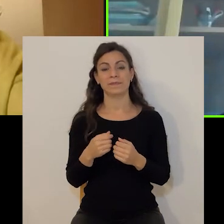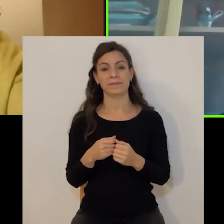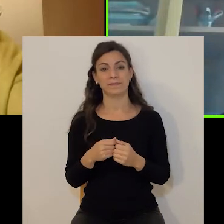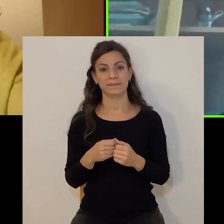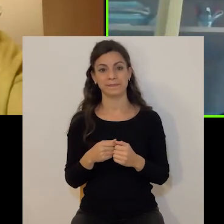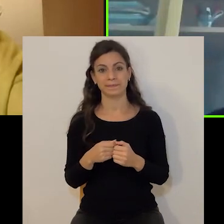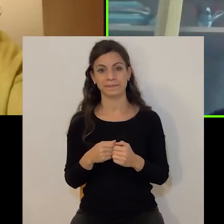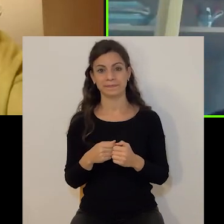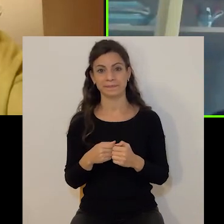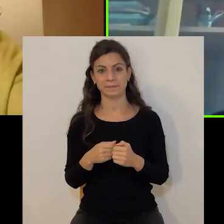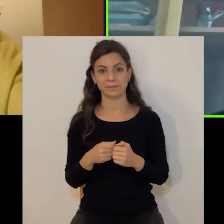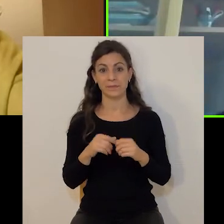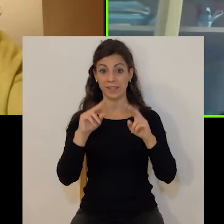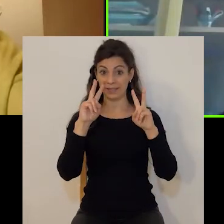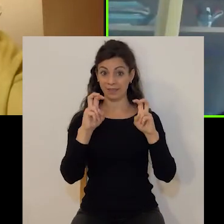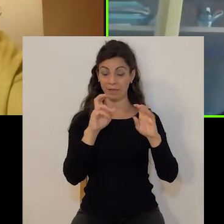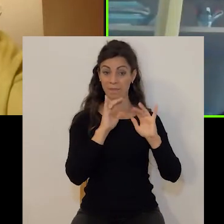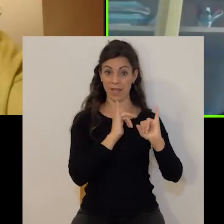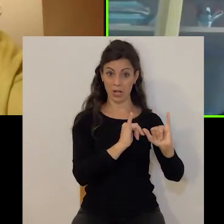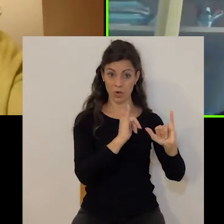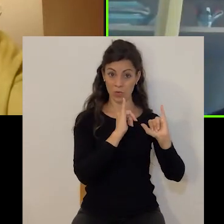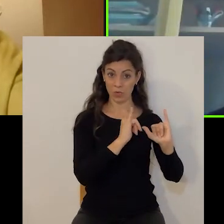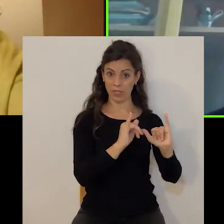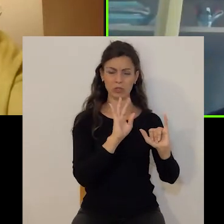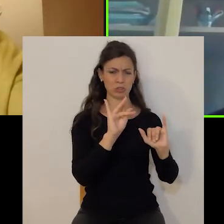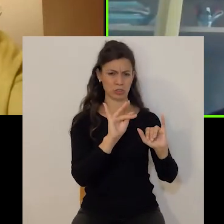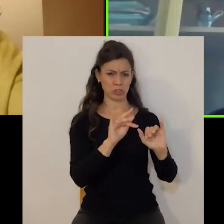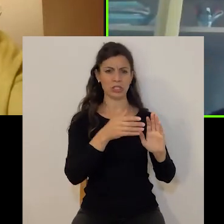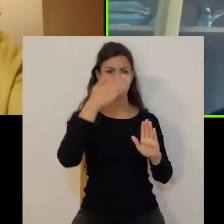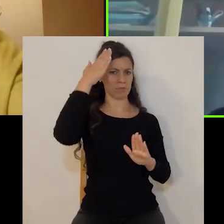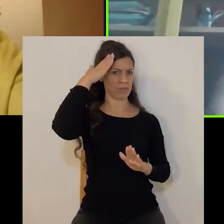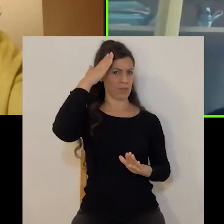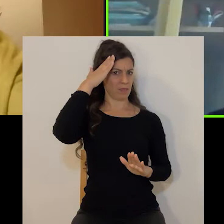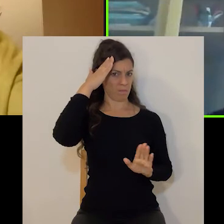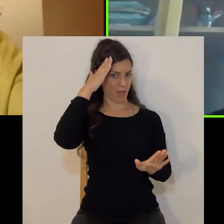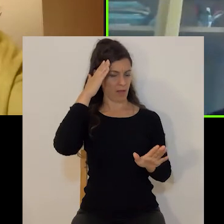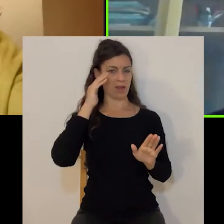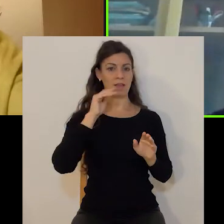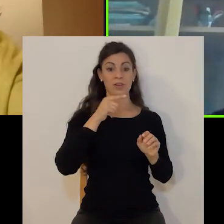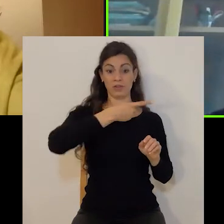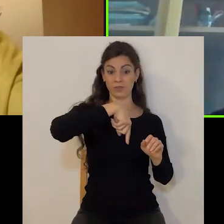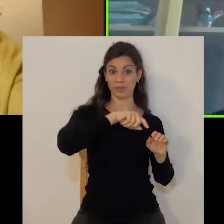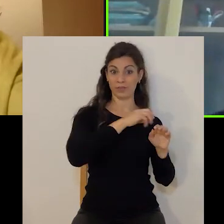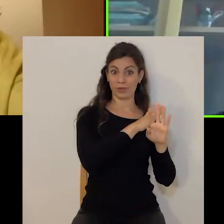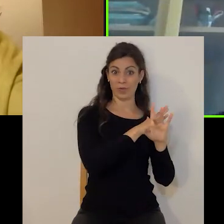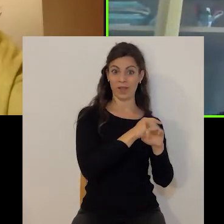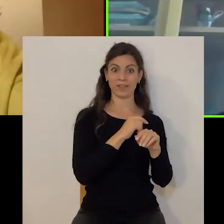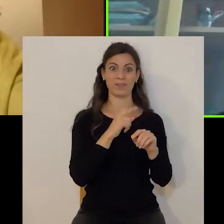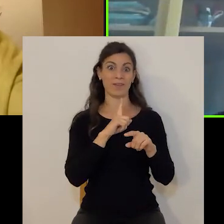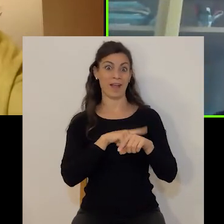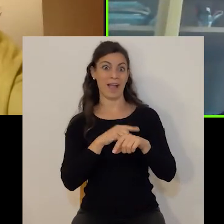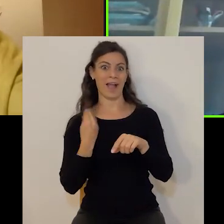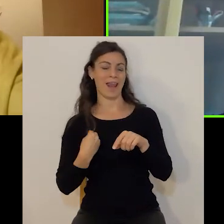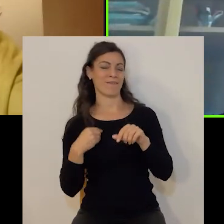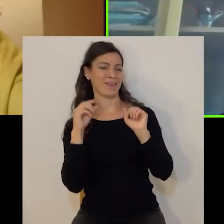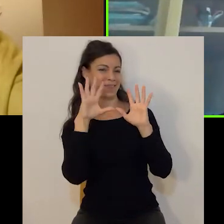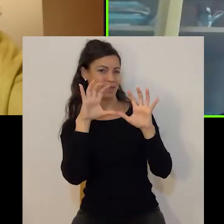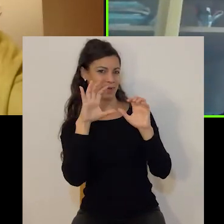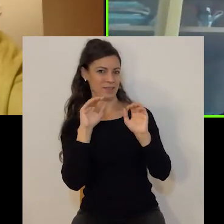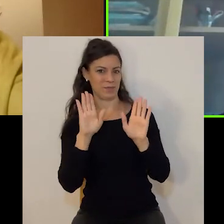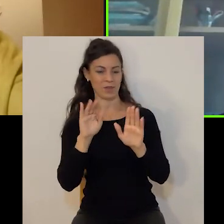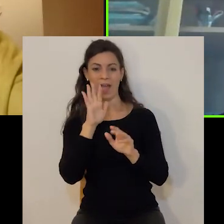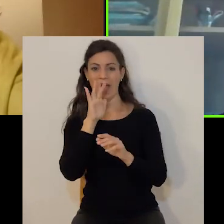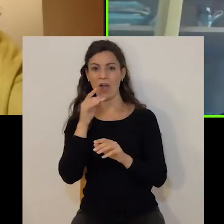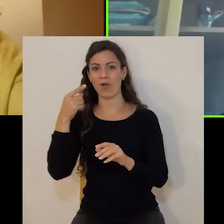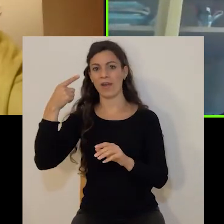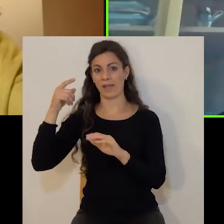componente lúdico está muy presente porque realmente estamos jugando, pero a la vez aprendemos. Gamificación, por ejemplo,